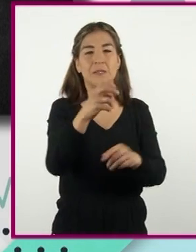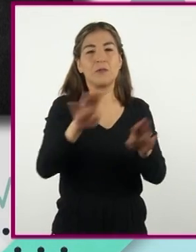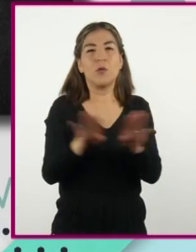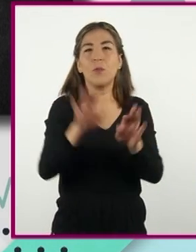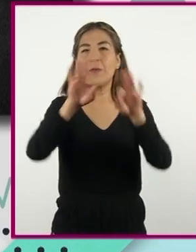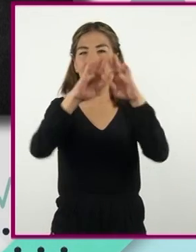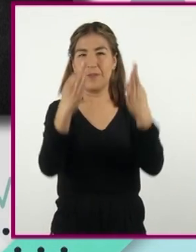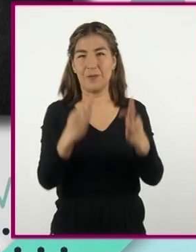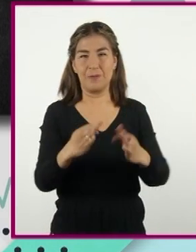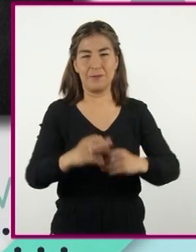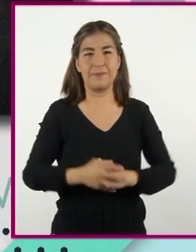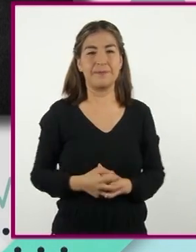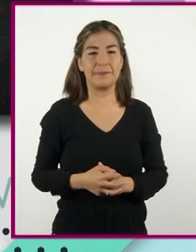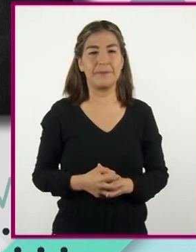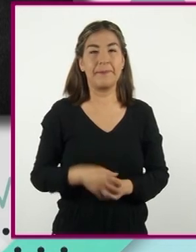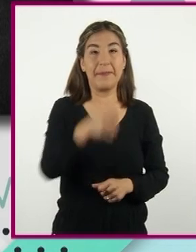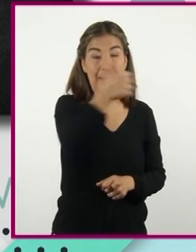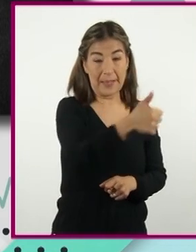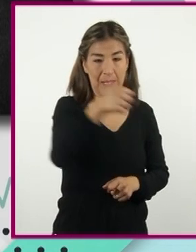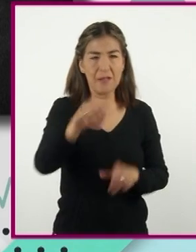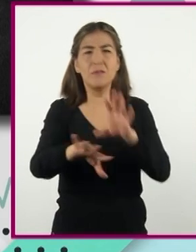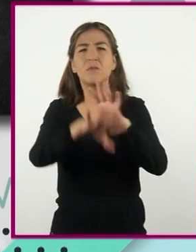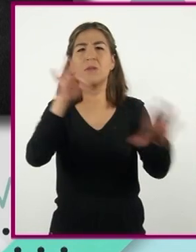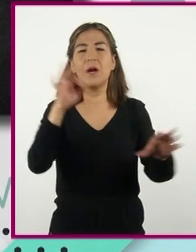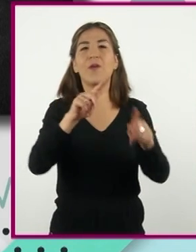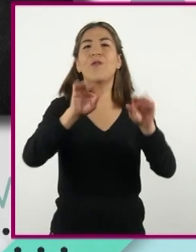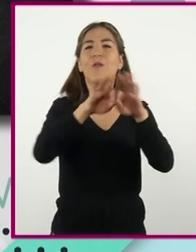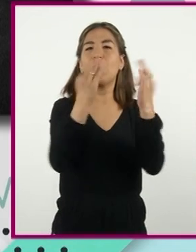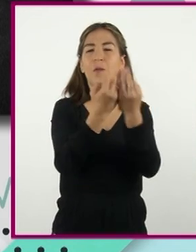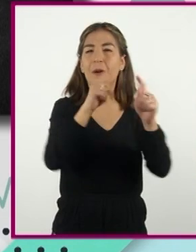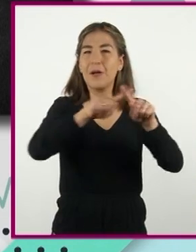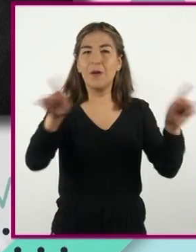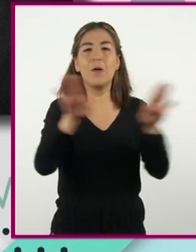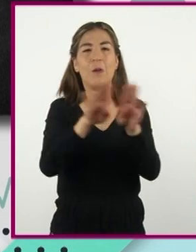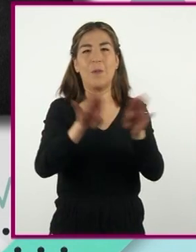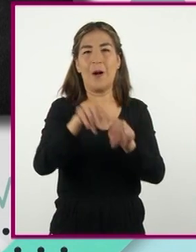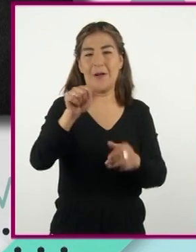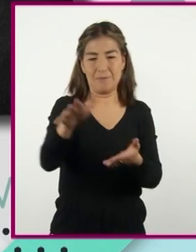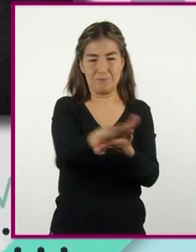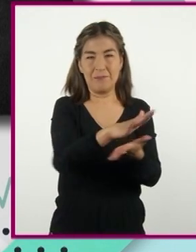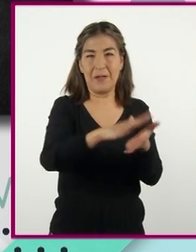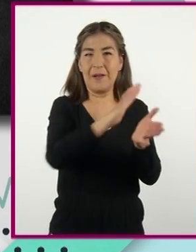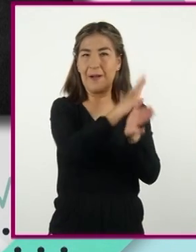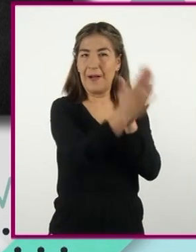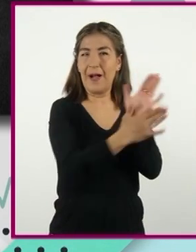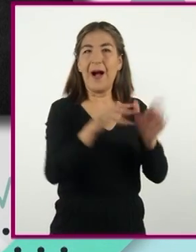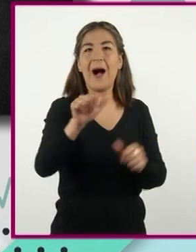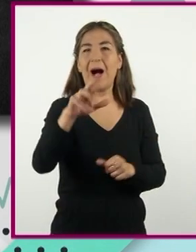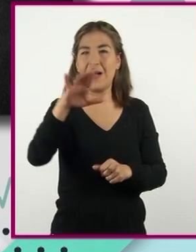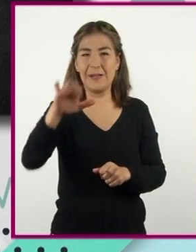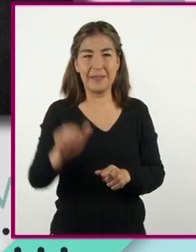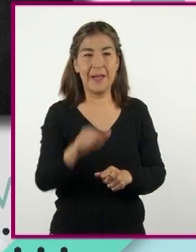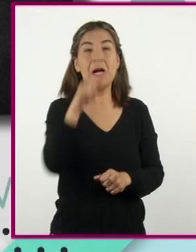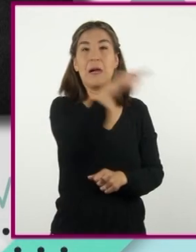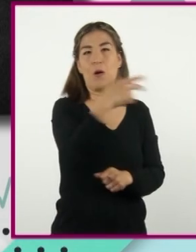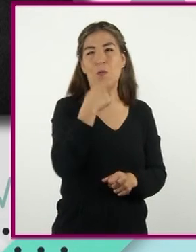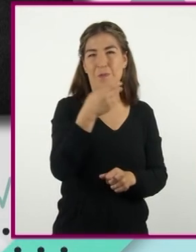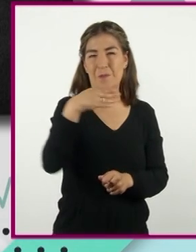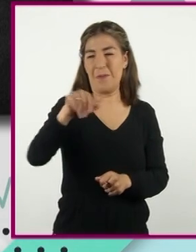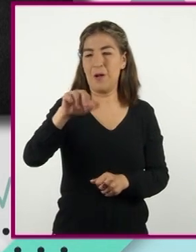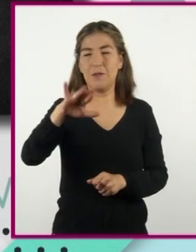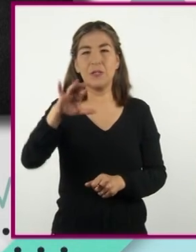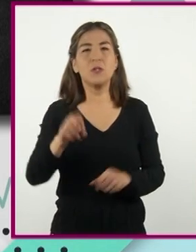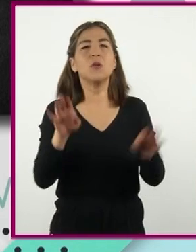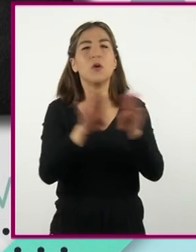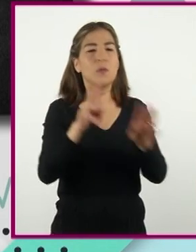figura. Cada uno encontró una forma diferente de expresar el área. Mauricio utilizó la fórmula para calcular el área